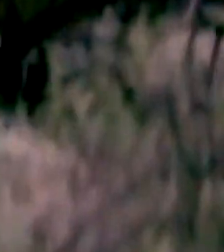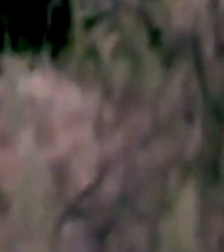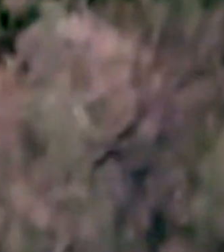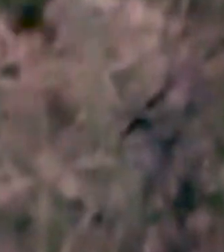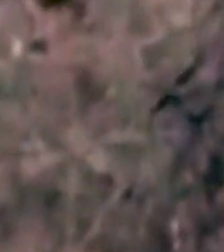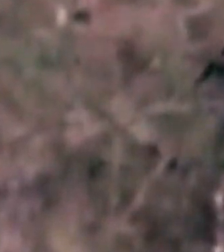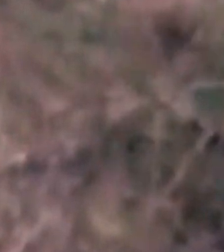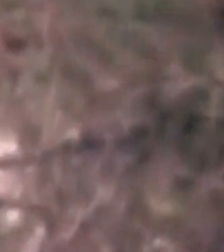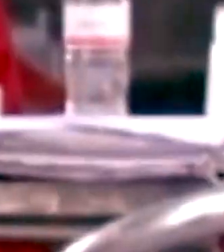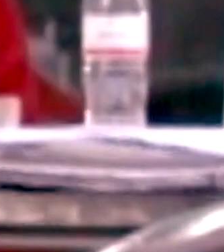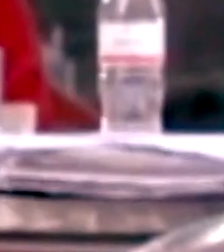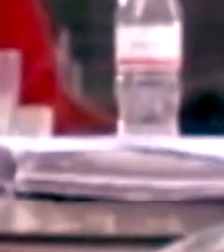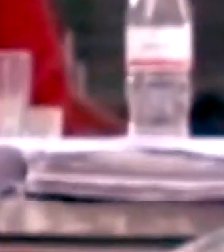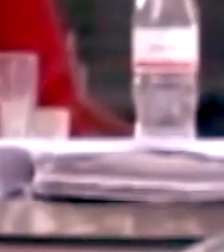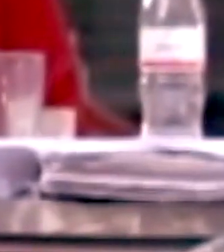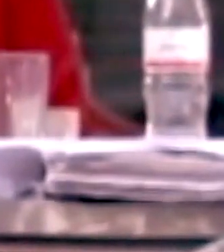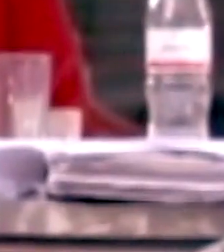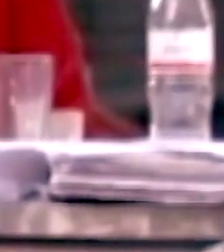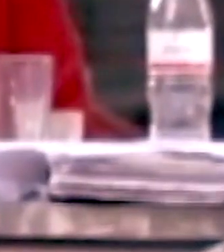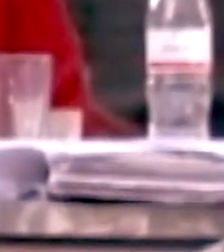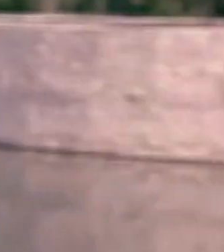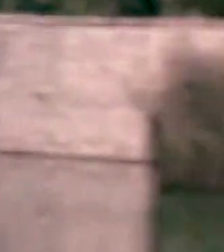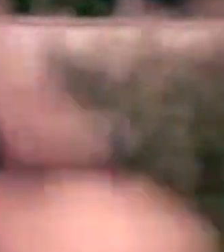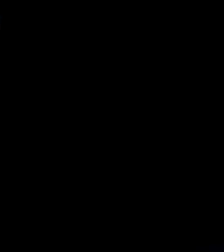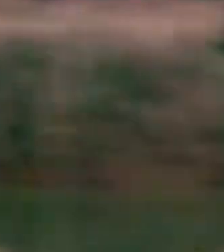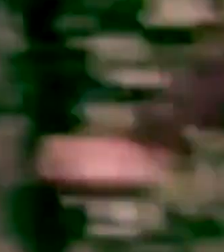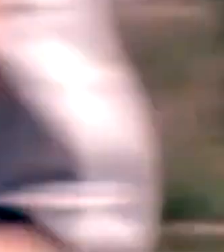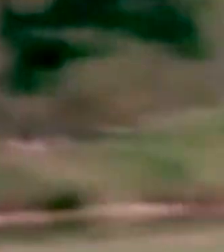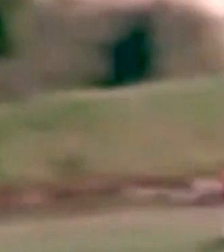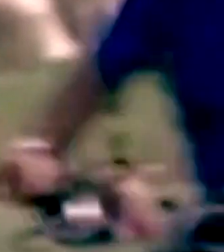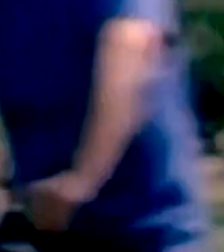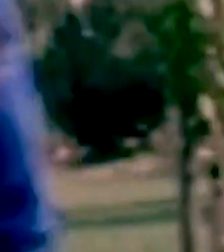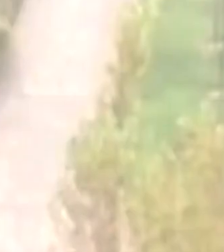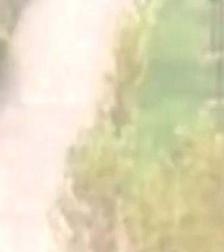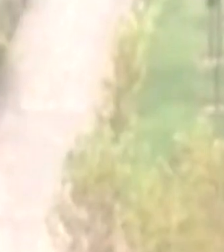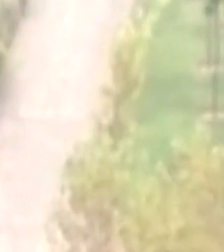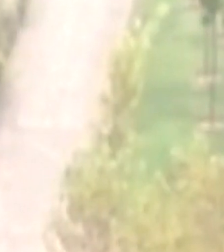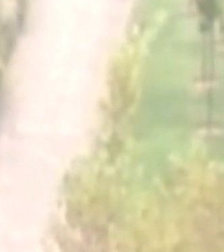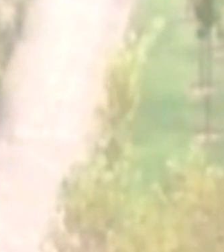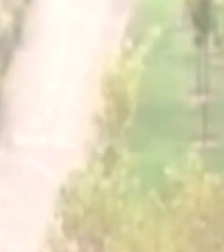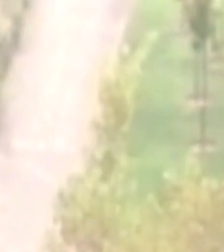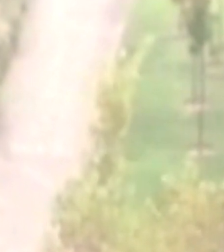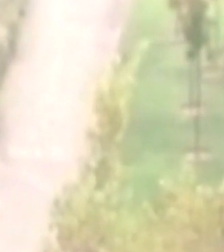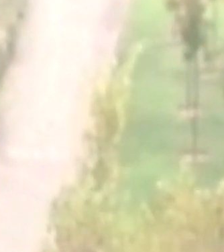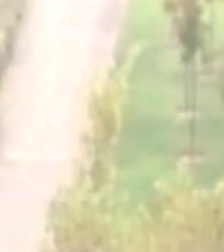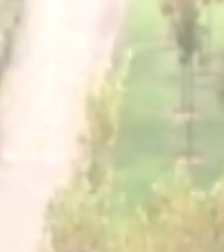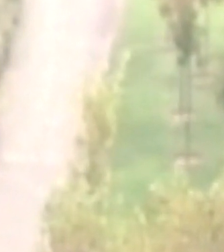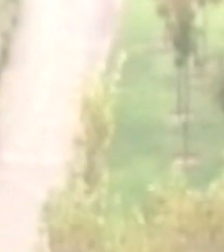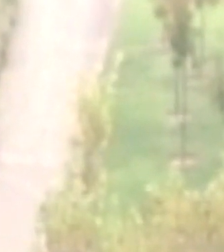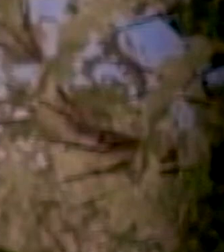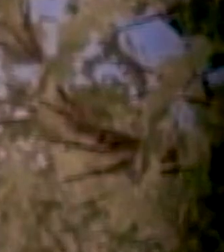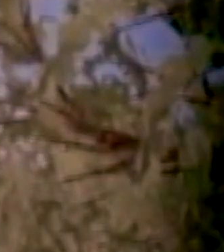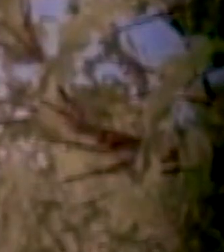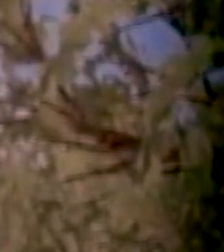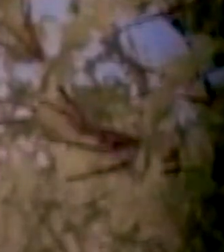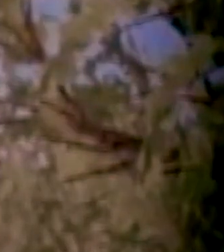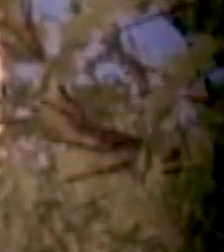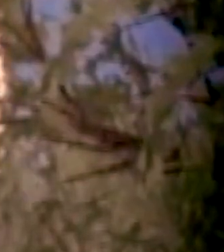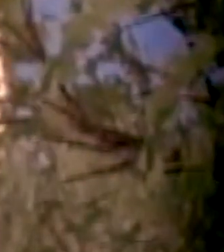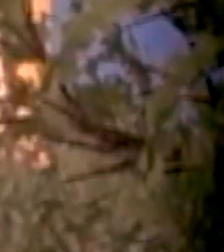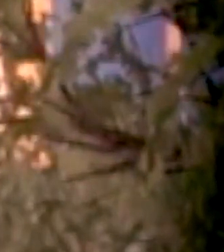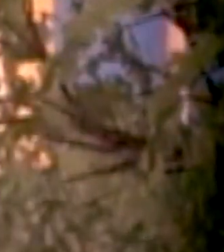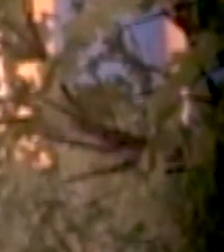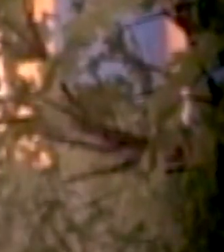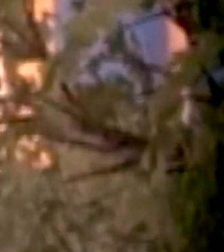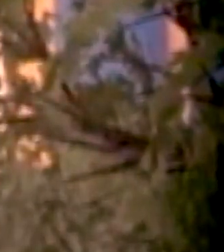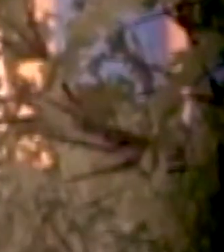desarrollado estrategias de subsistencia diferentes al resto de las especies. Somos muy especiales. El 5 de